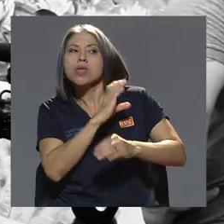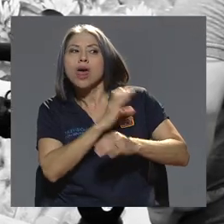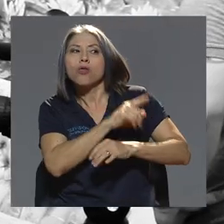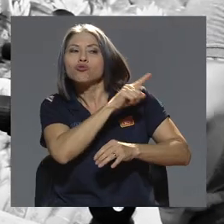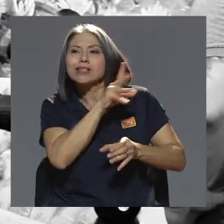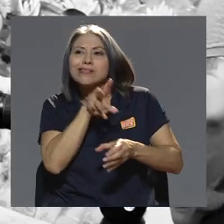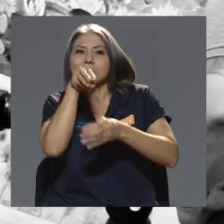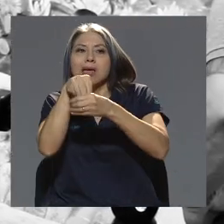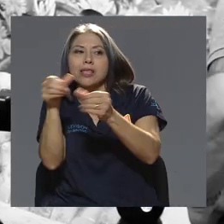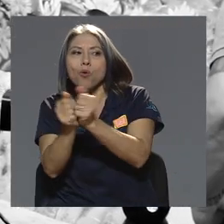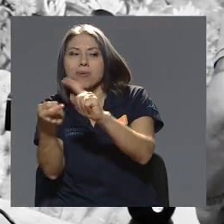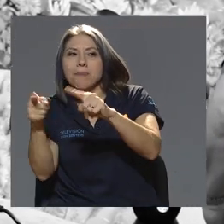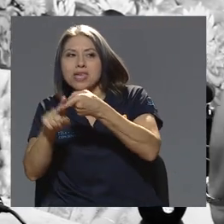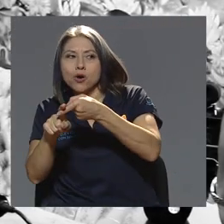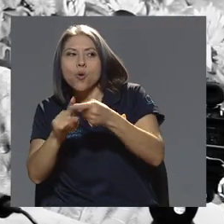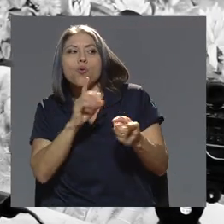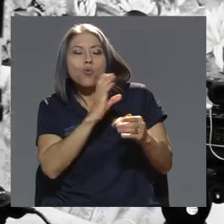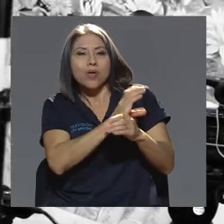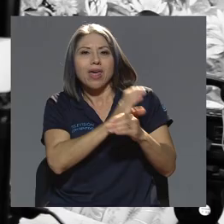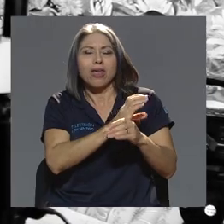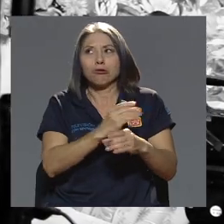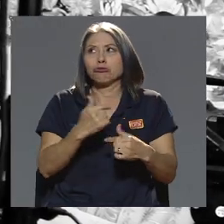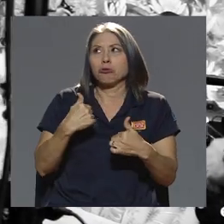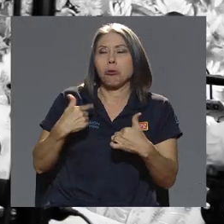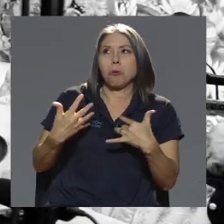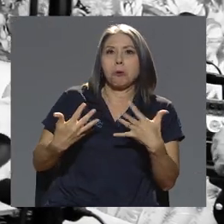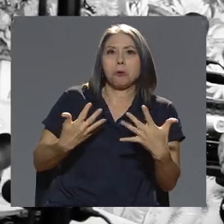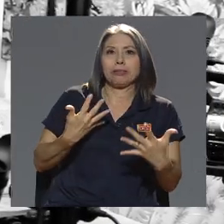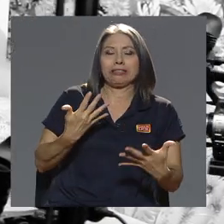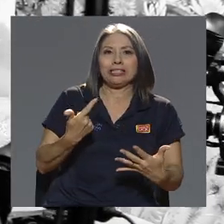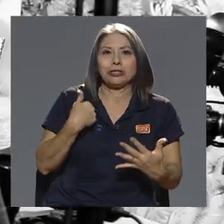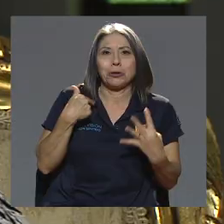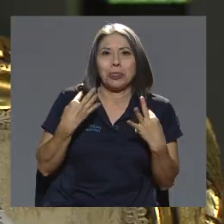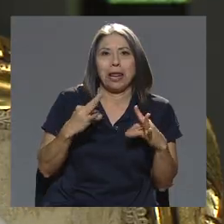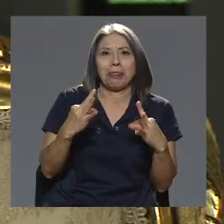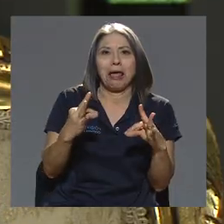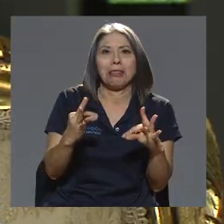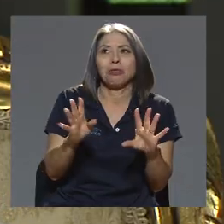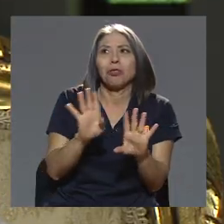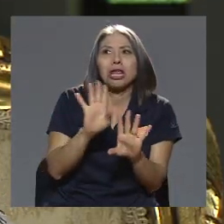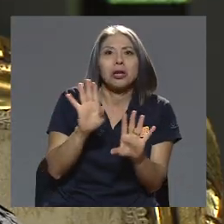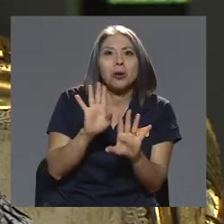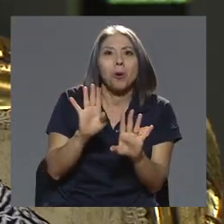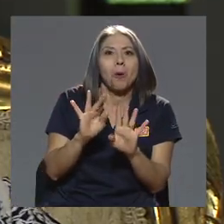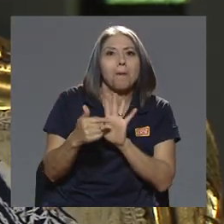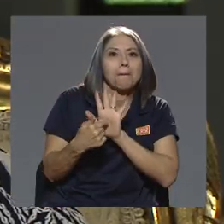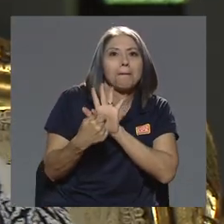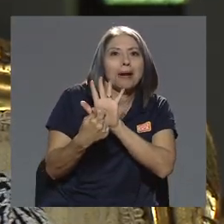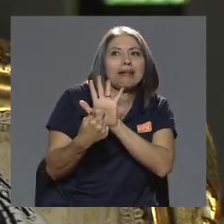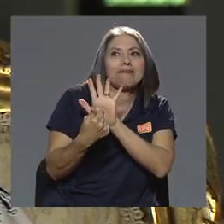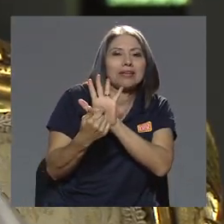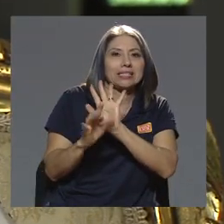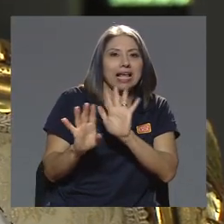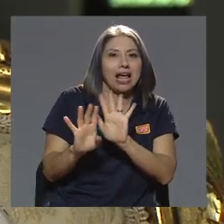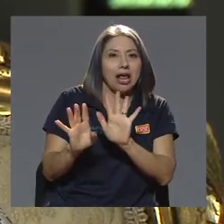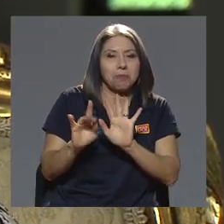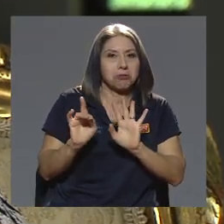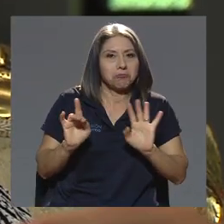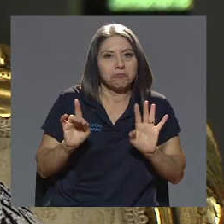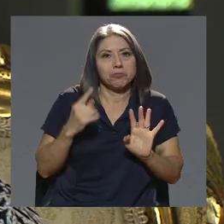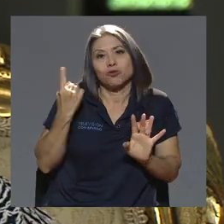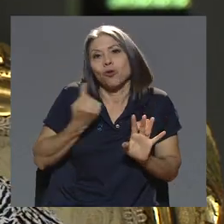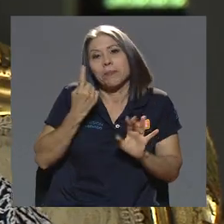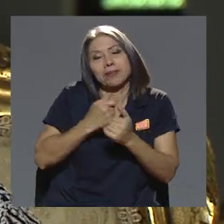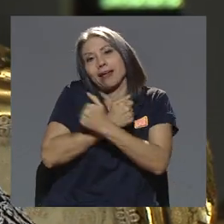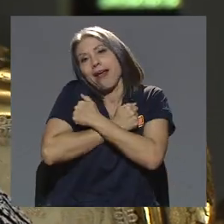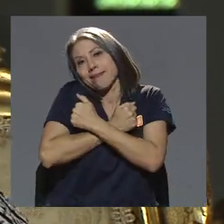amigo. Cuidado molesta a mi amigo. Entonces yo vivía como tratando de no manifestarme más allá